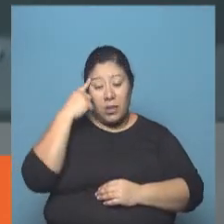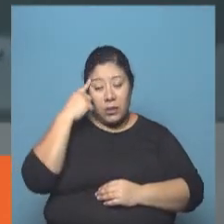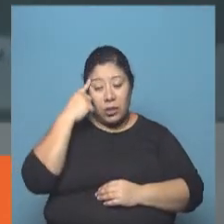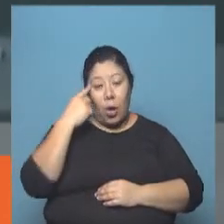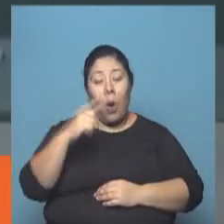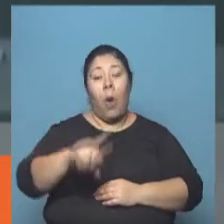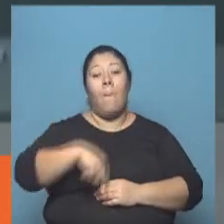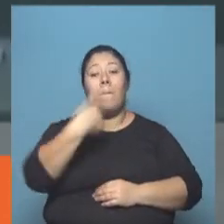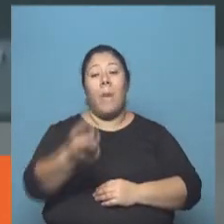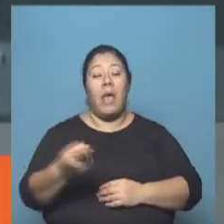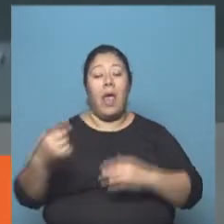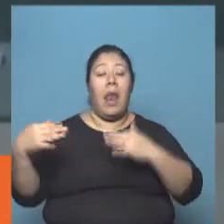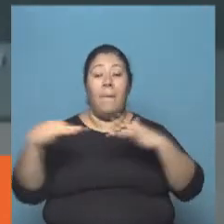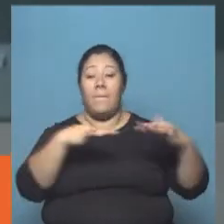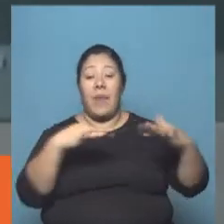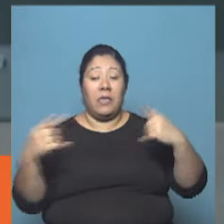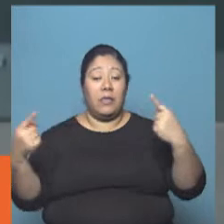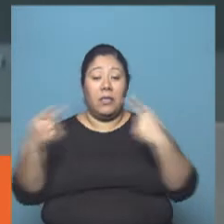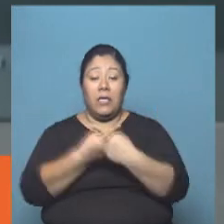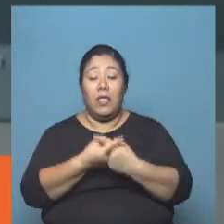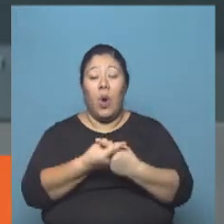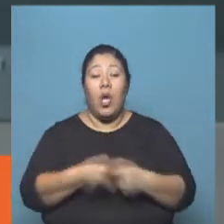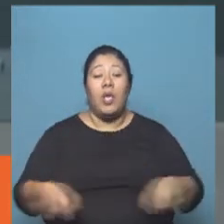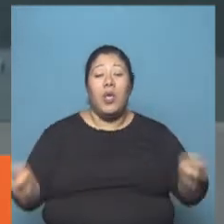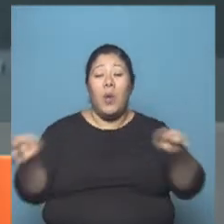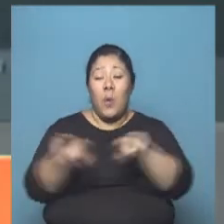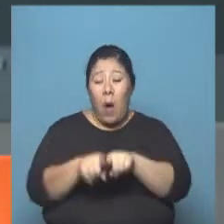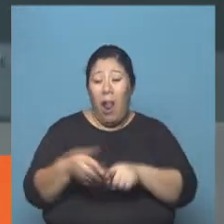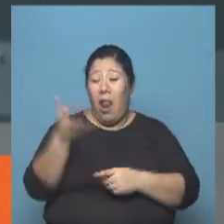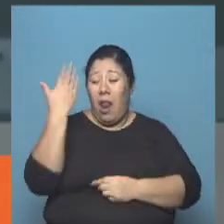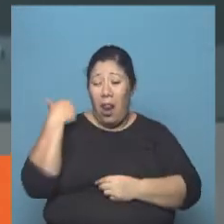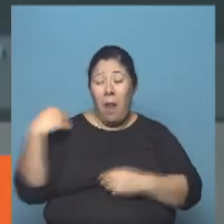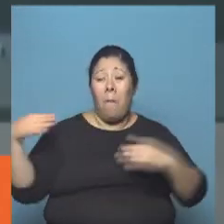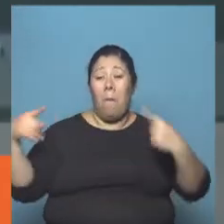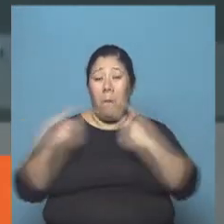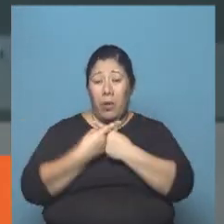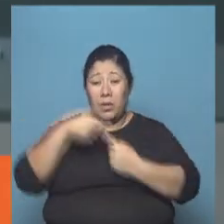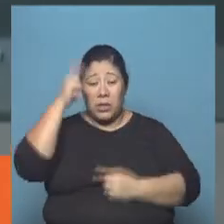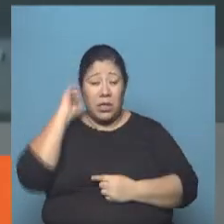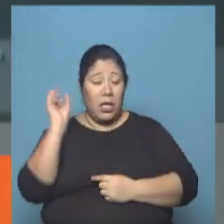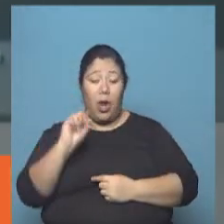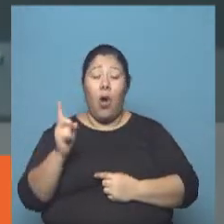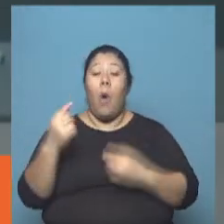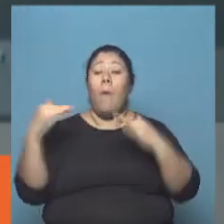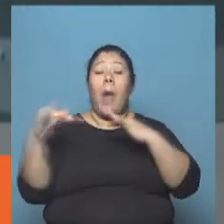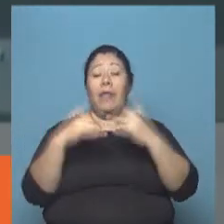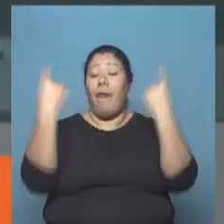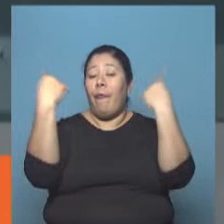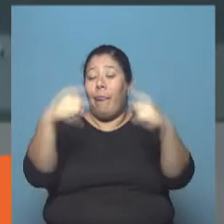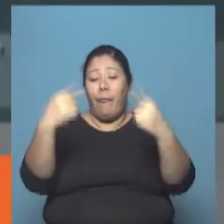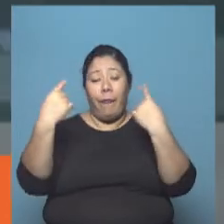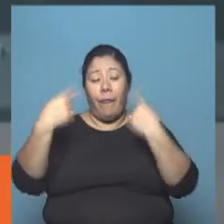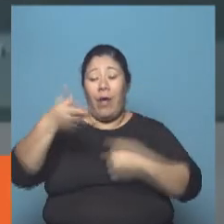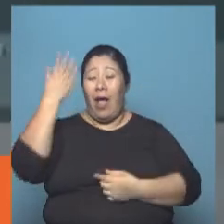esencialmente por los mismos lugares. Me parece que es un partido totalmente distinto. Y a lo